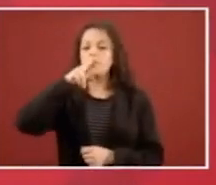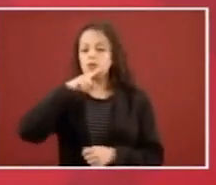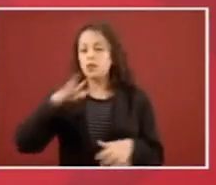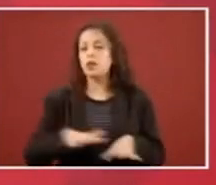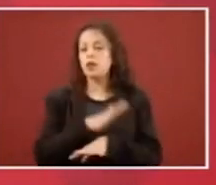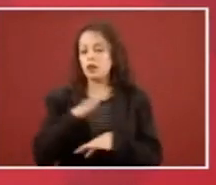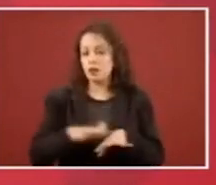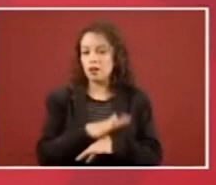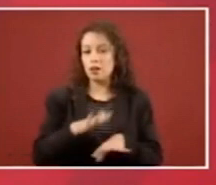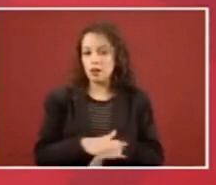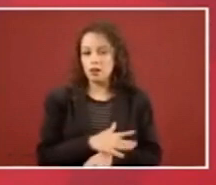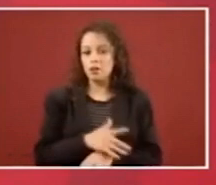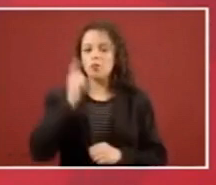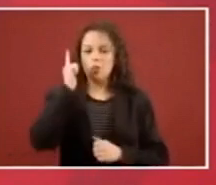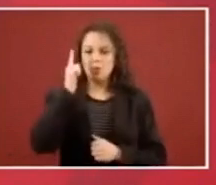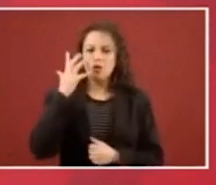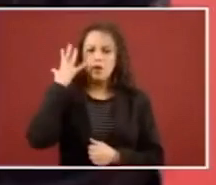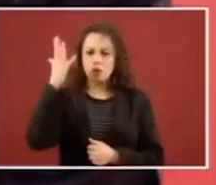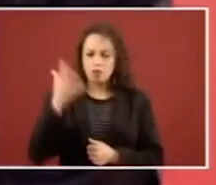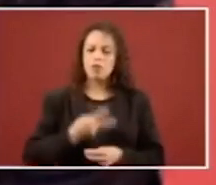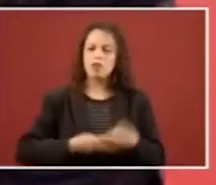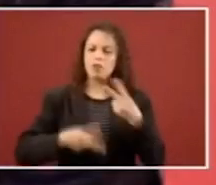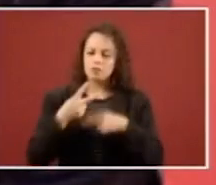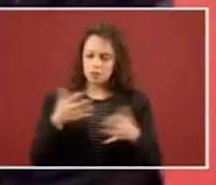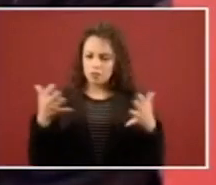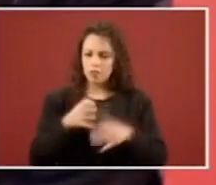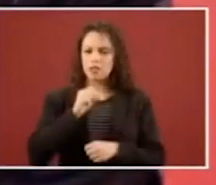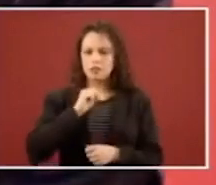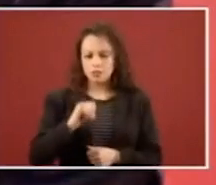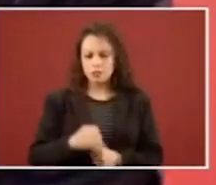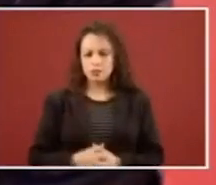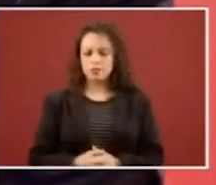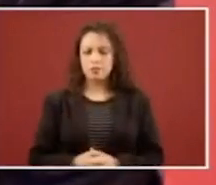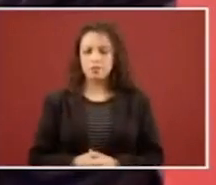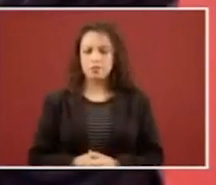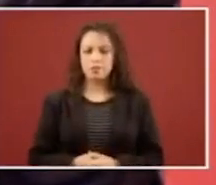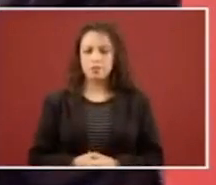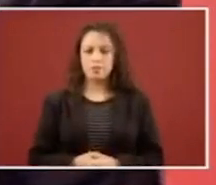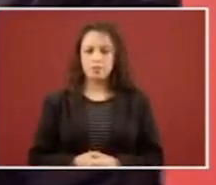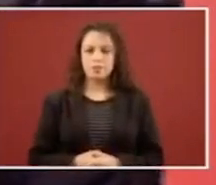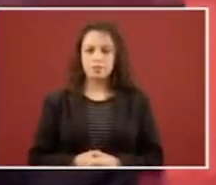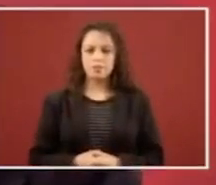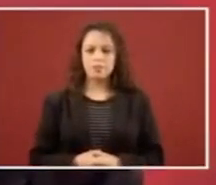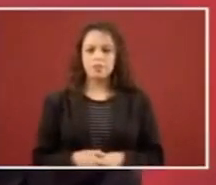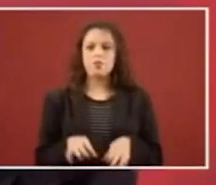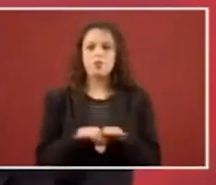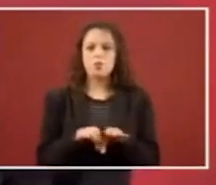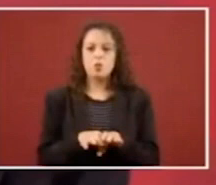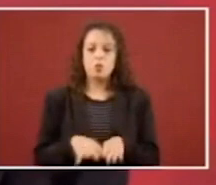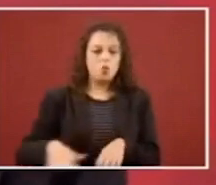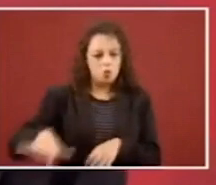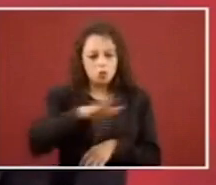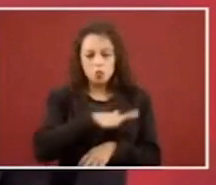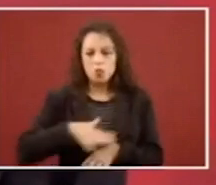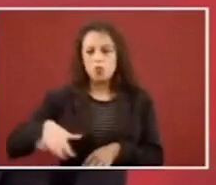Y lo vamos a conseguir, y lo tenemos que conseguir con la participación de todos,